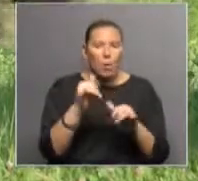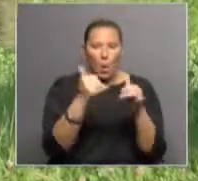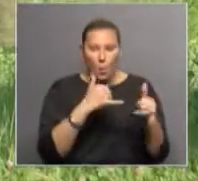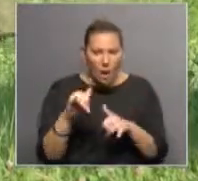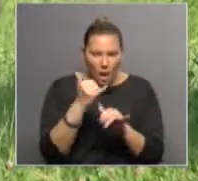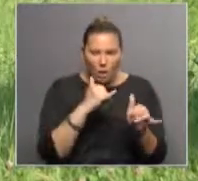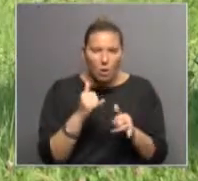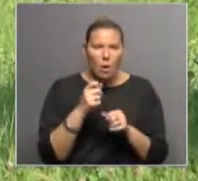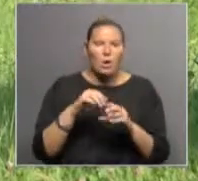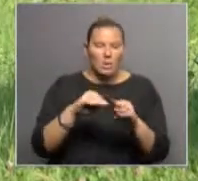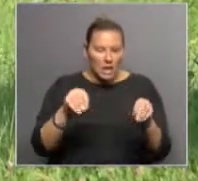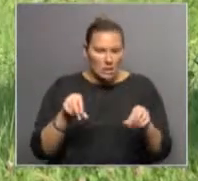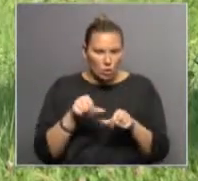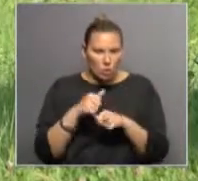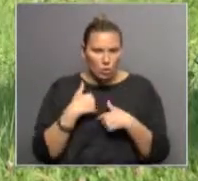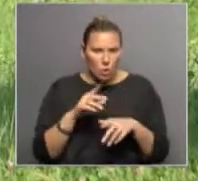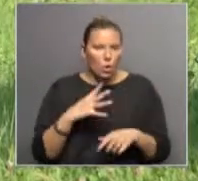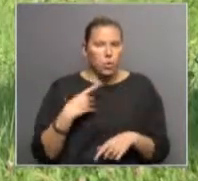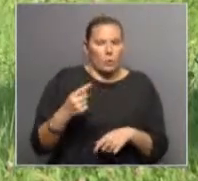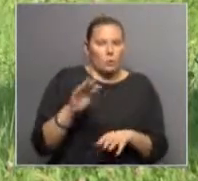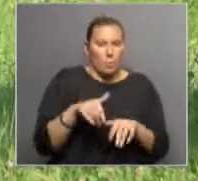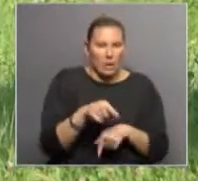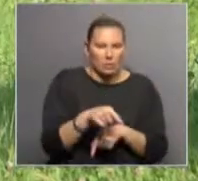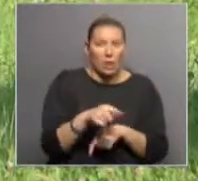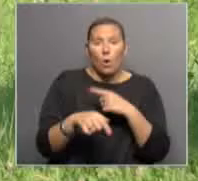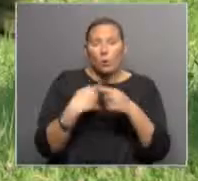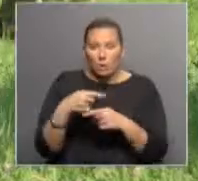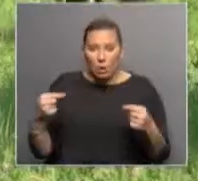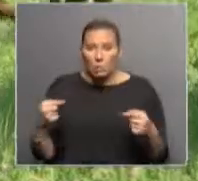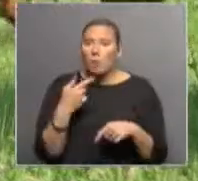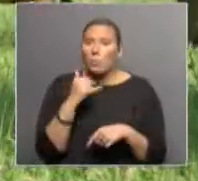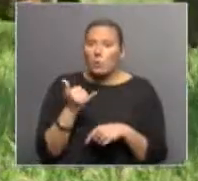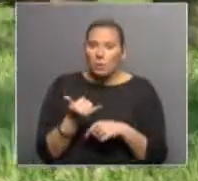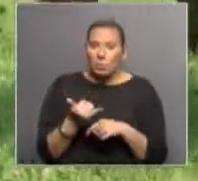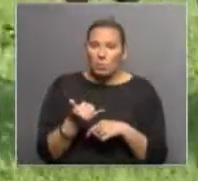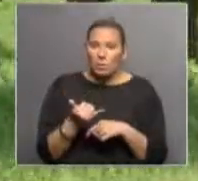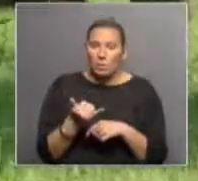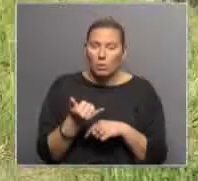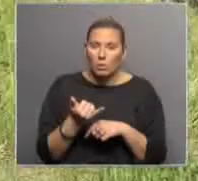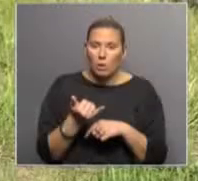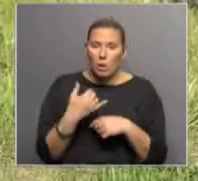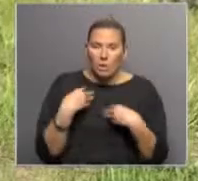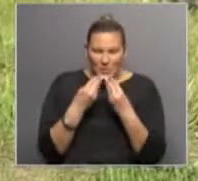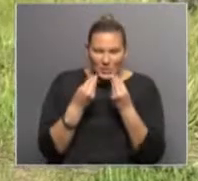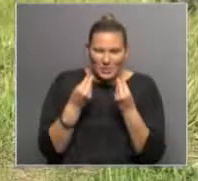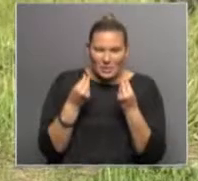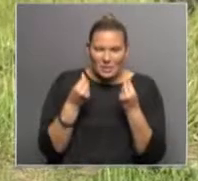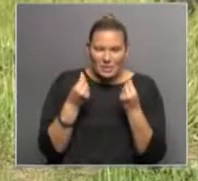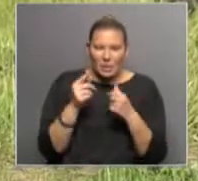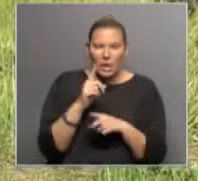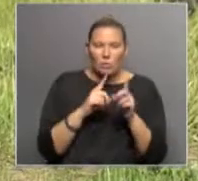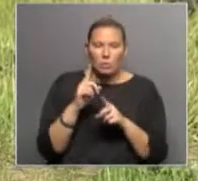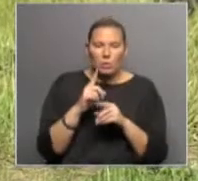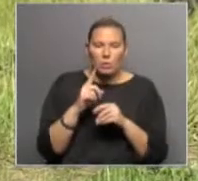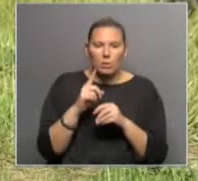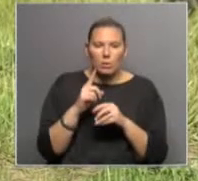juego, agresividad territorial, agresividad por otros elementos como pueden ser, por ejemplo, endocrinopatías. Hay algunas